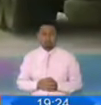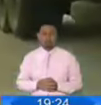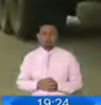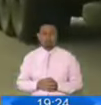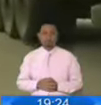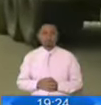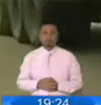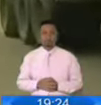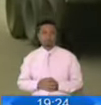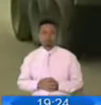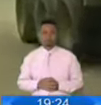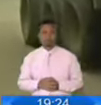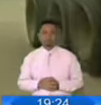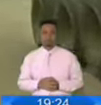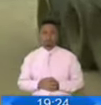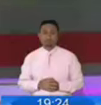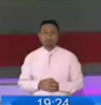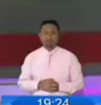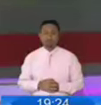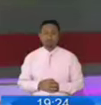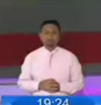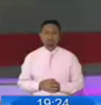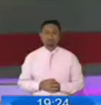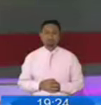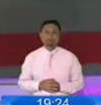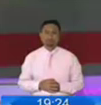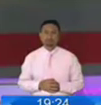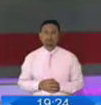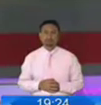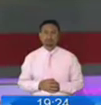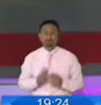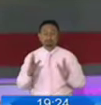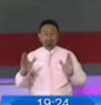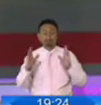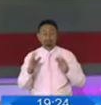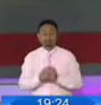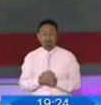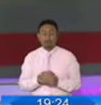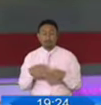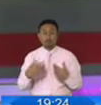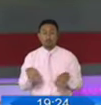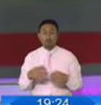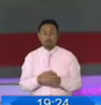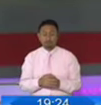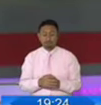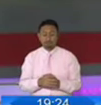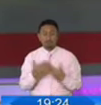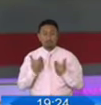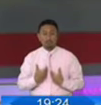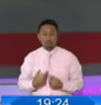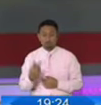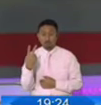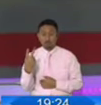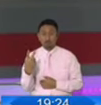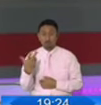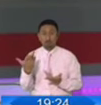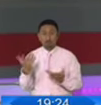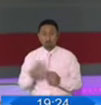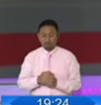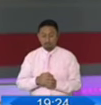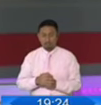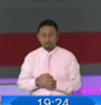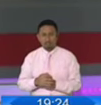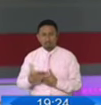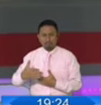Informó Ítalo Ruiz. Y mucha atención, macabro hallazgo, dos cuerpos fueron encontrados embalados